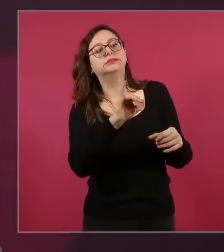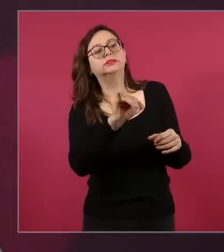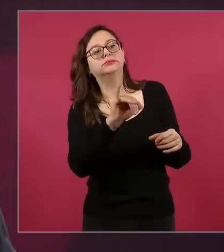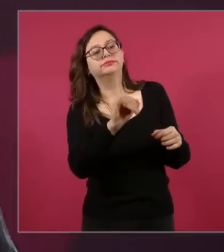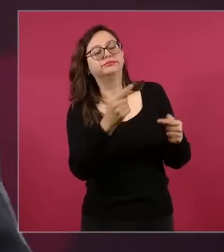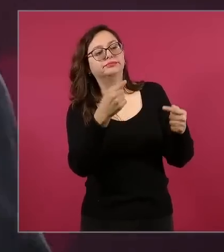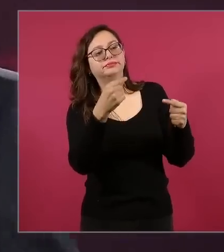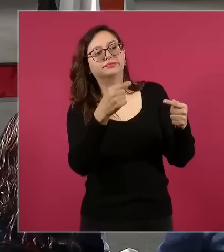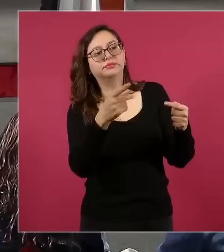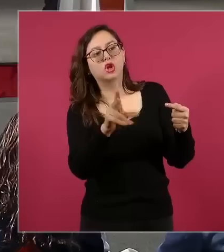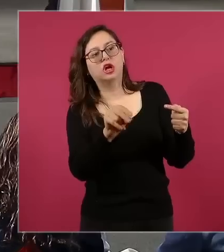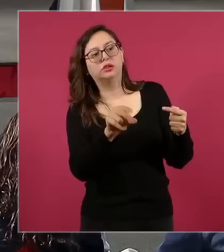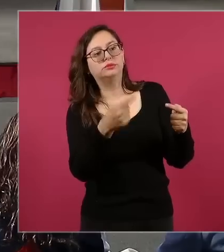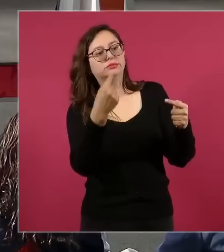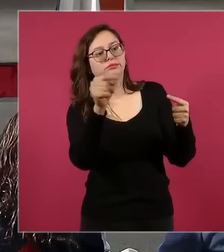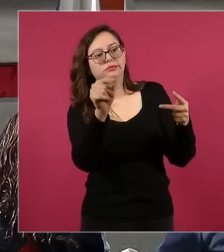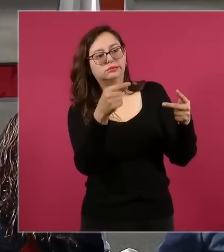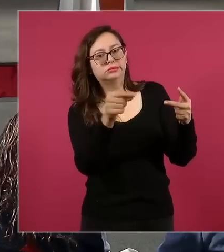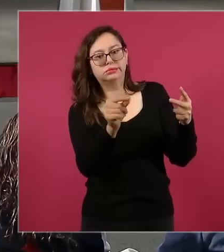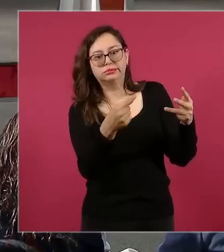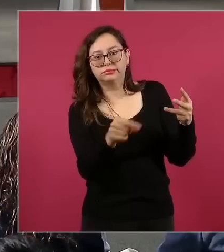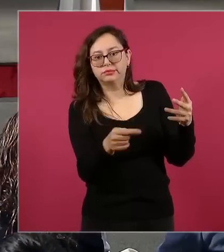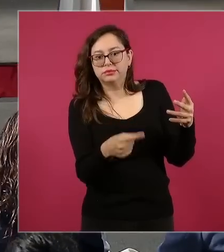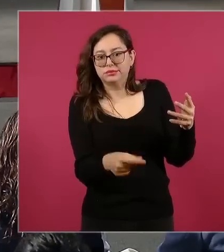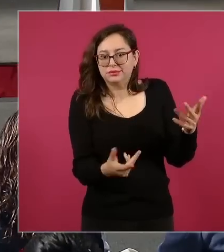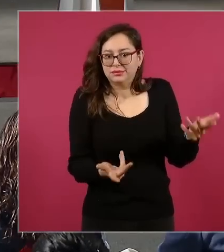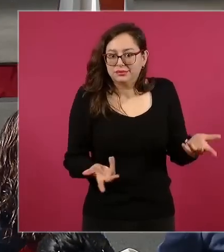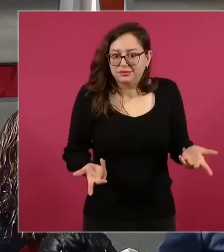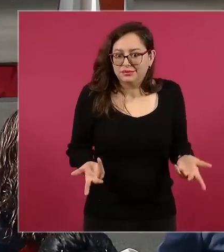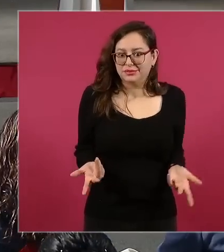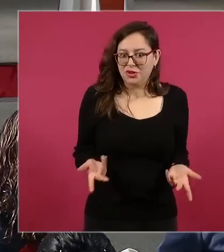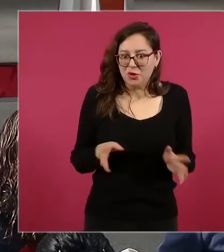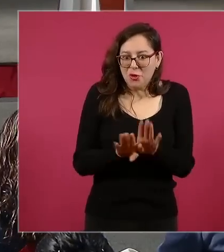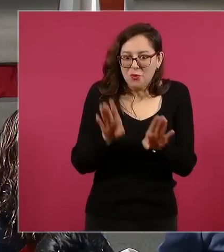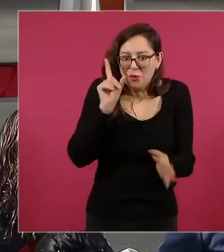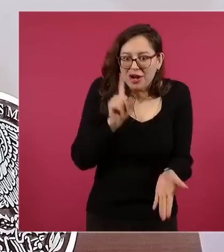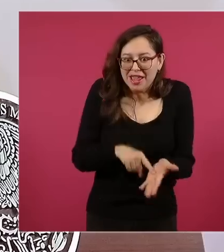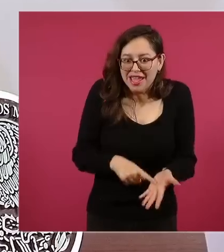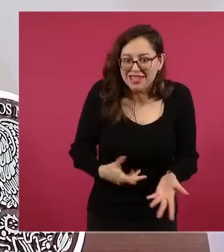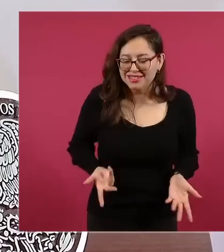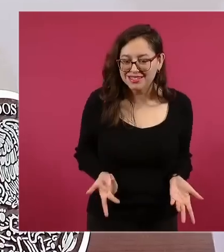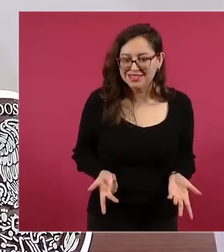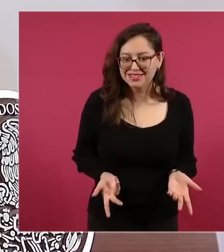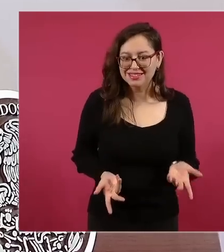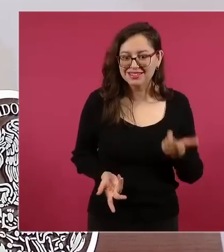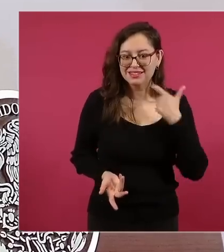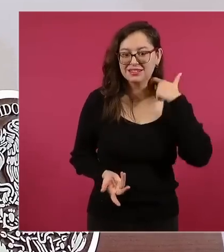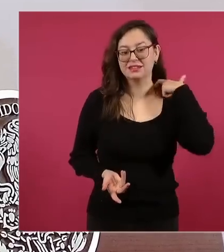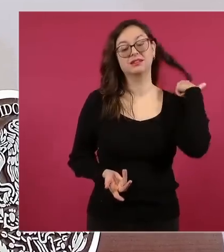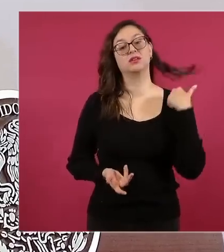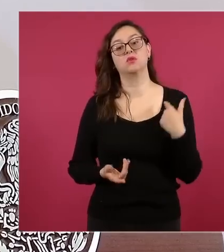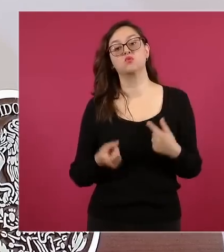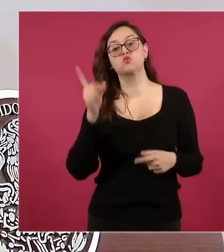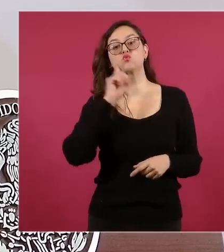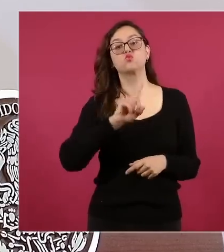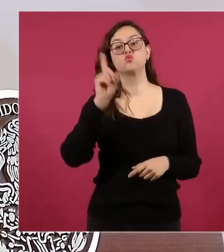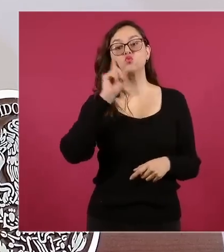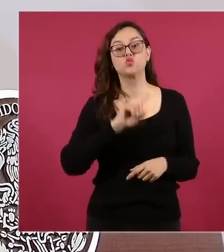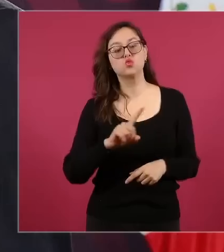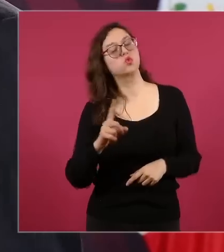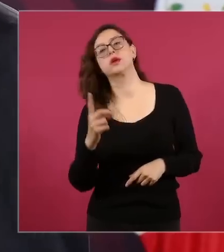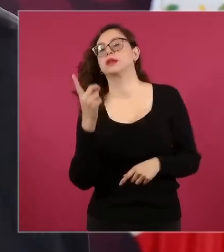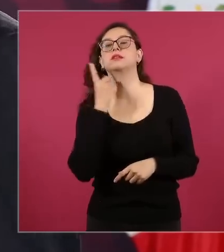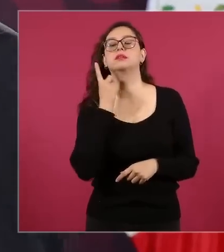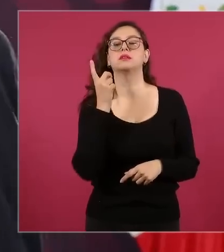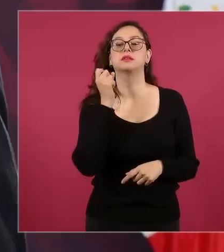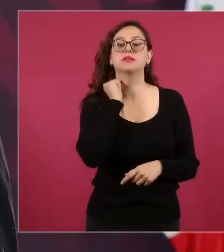y llega incluso una legisladora del bloque conservador a decir: el que vote